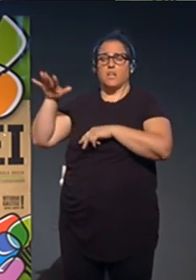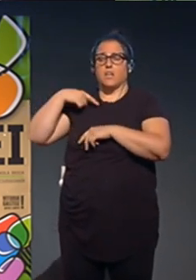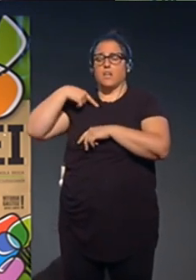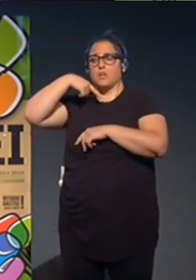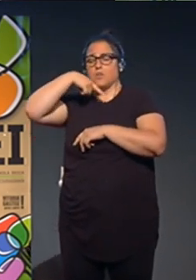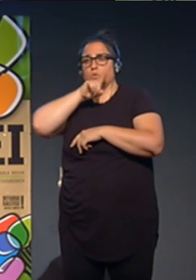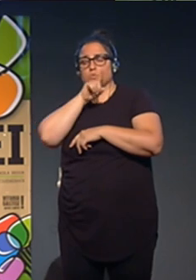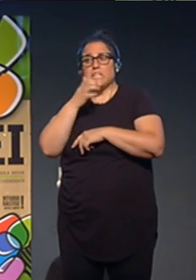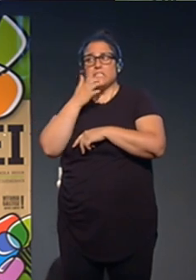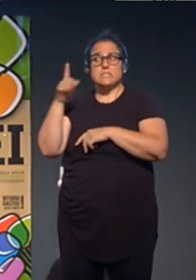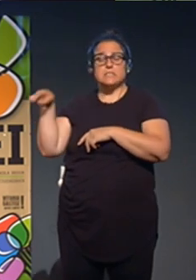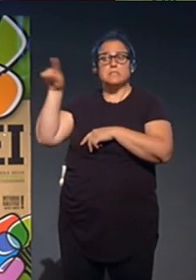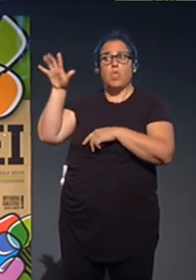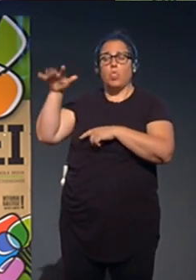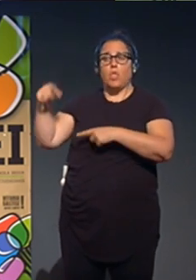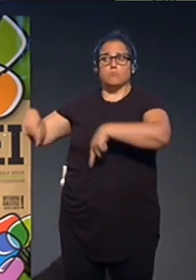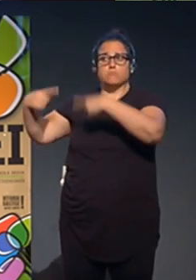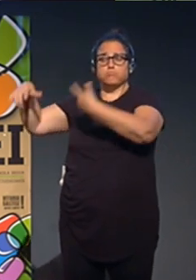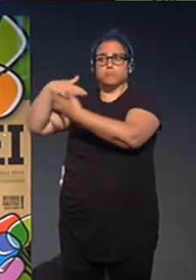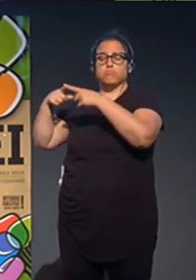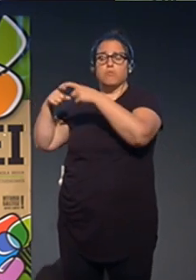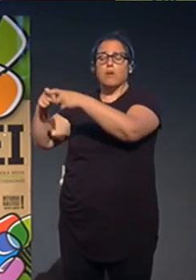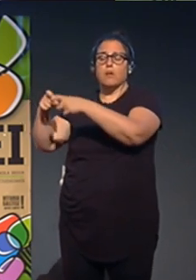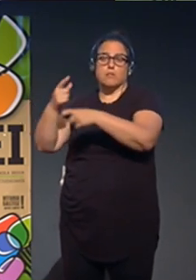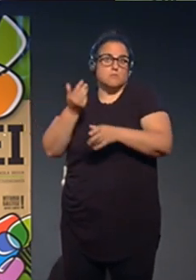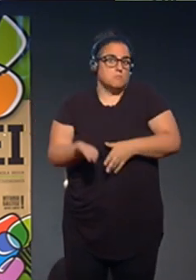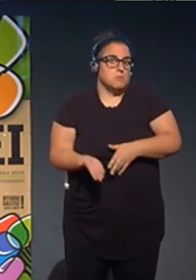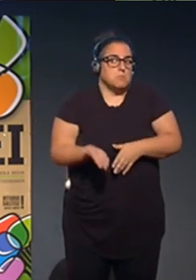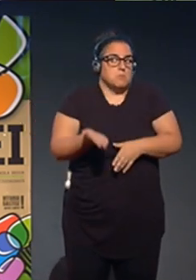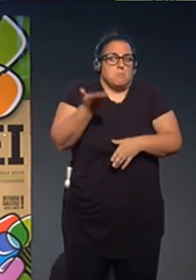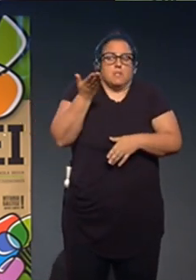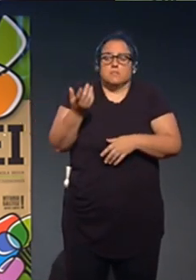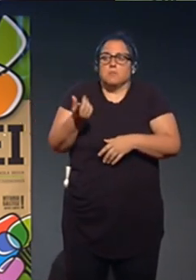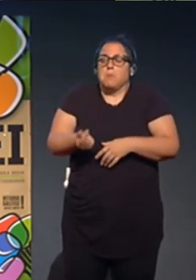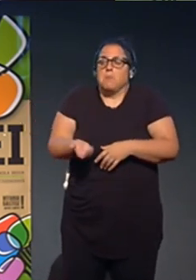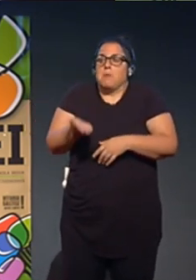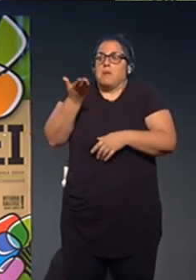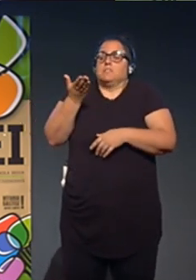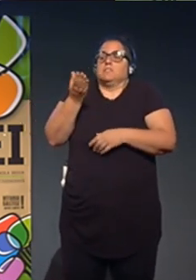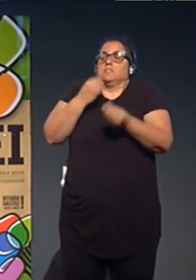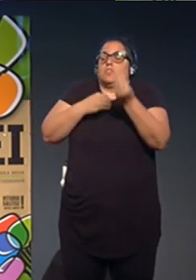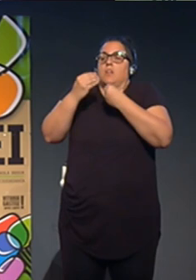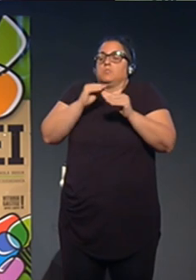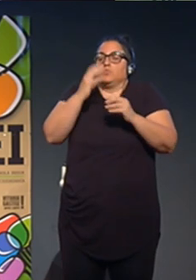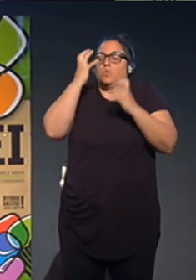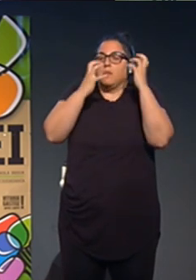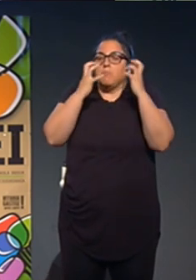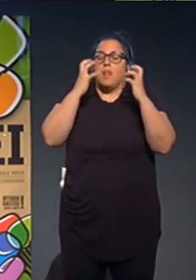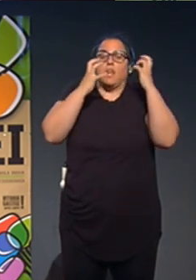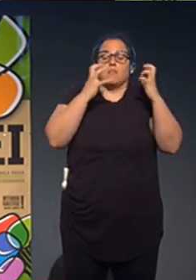cuando hay un conflicto allí sube todo suben los piensos como consecuencia sube la carne etcétera etcétera soberanía